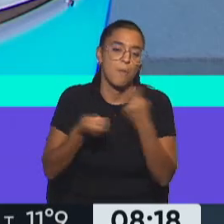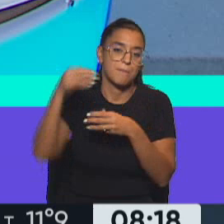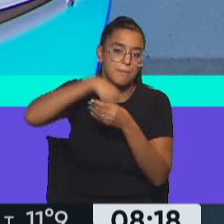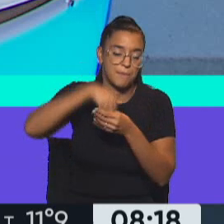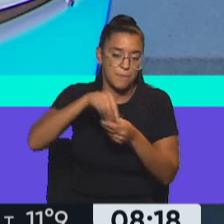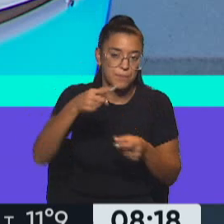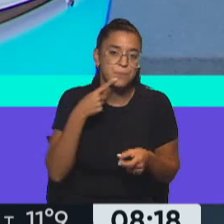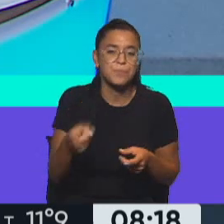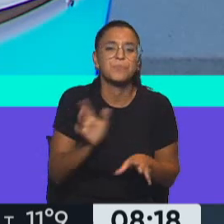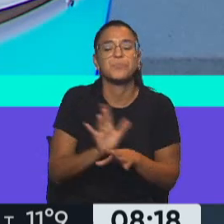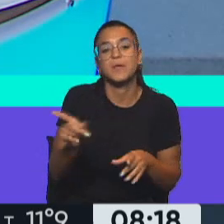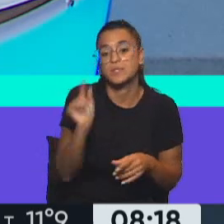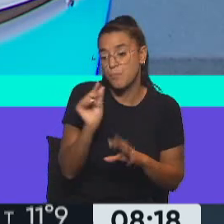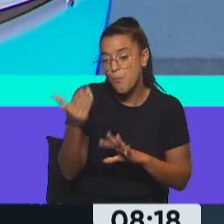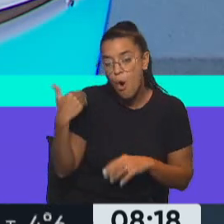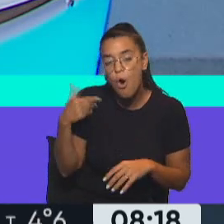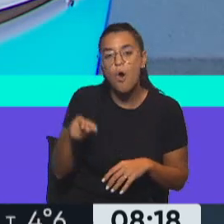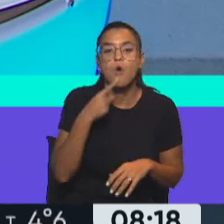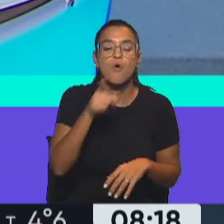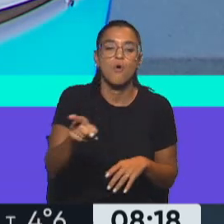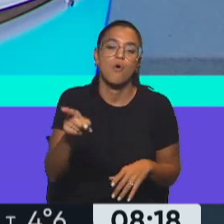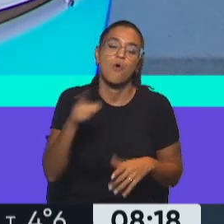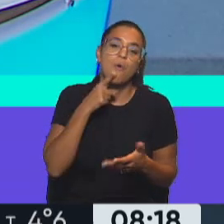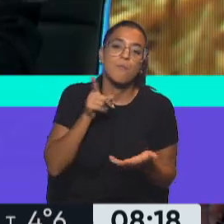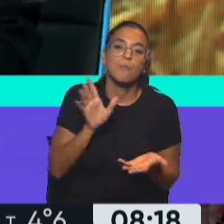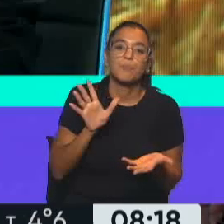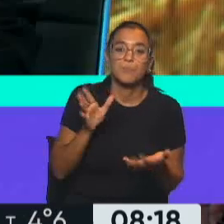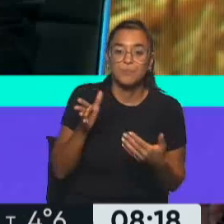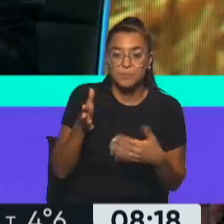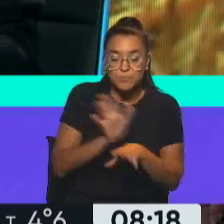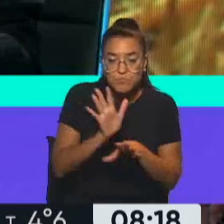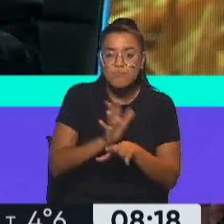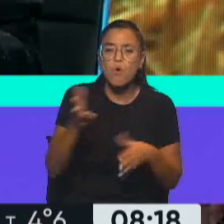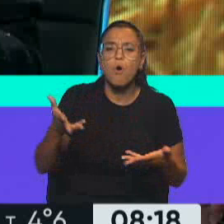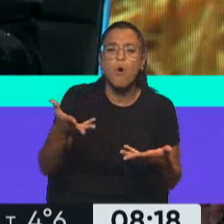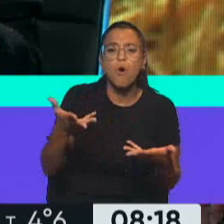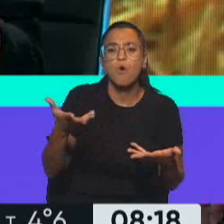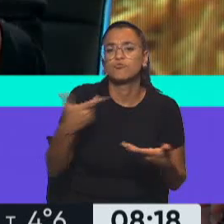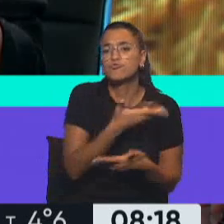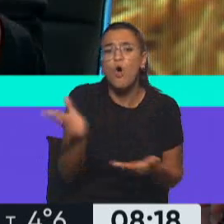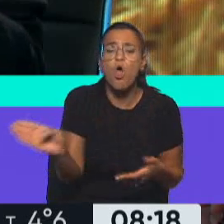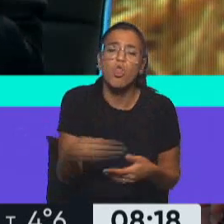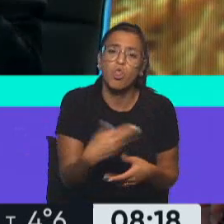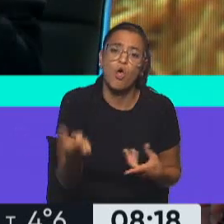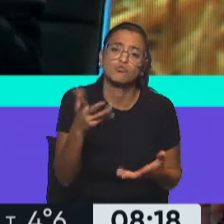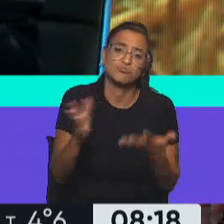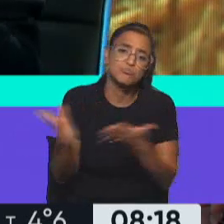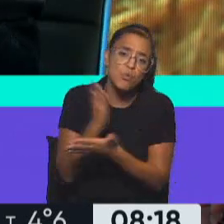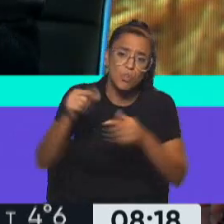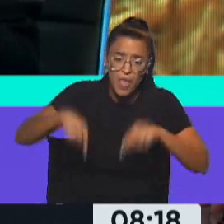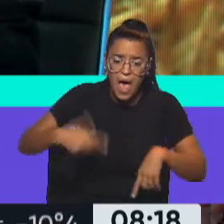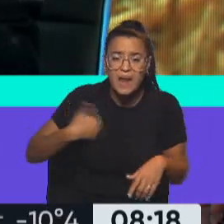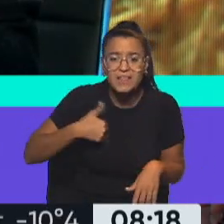Consultamos esto ¿por qué? Porque en las últimas horas, a raíz de estas medidas, ha salido toda la cadena, productiva de la Argentina